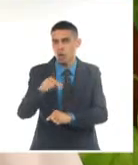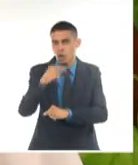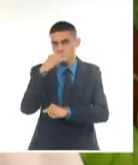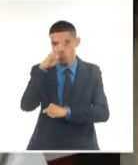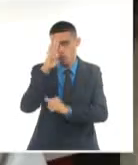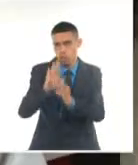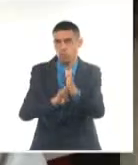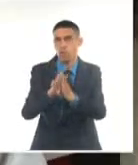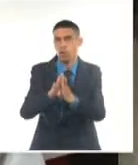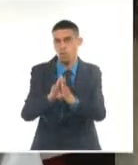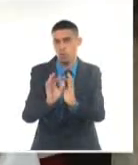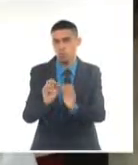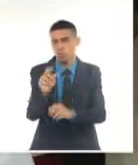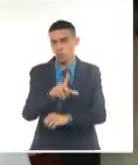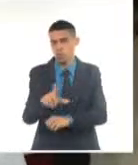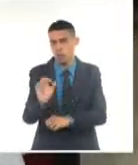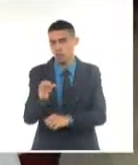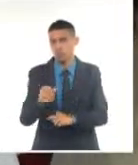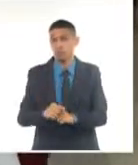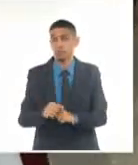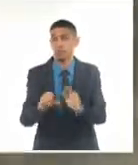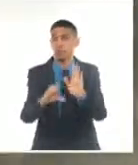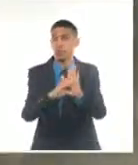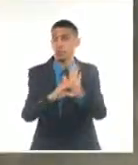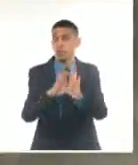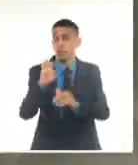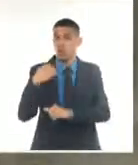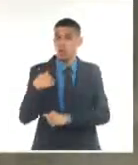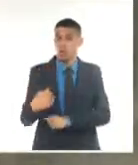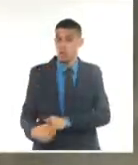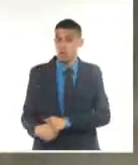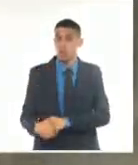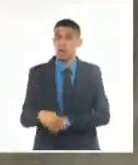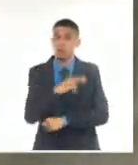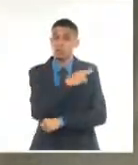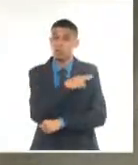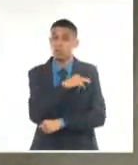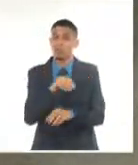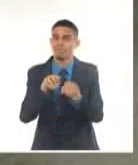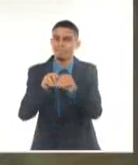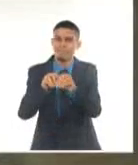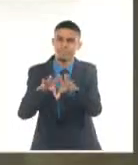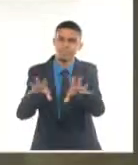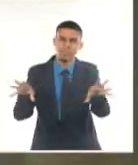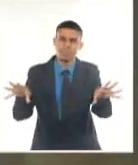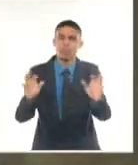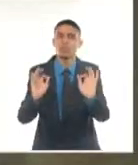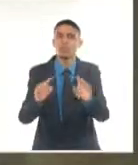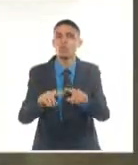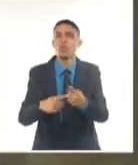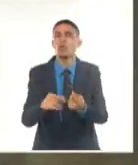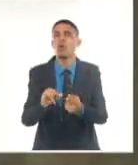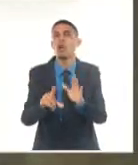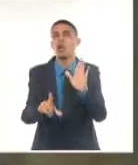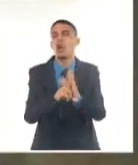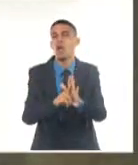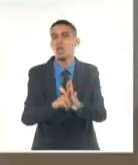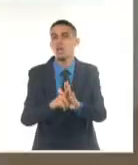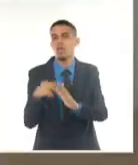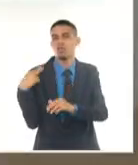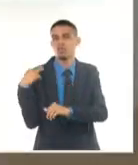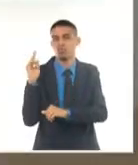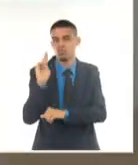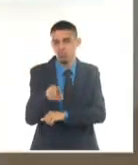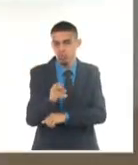desarrollo socialista. El Código de Ética de los Cuadros de la Revolución Cubana fue promulgado por decreto presidencial de noviembre del pasado